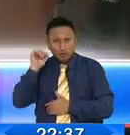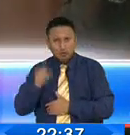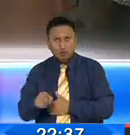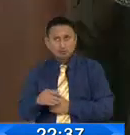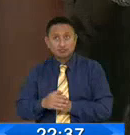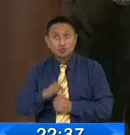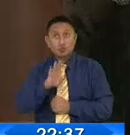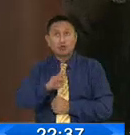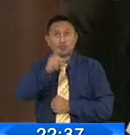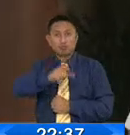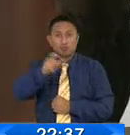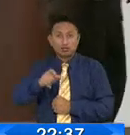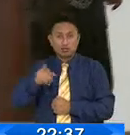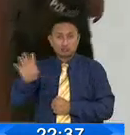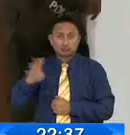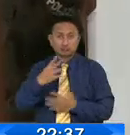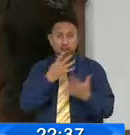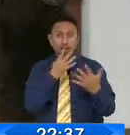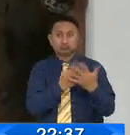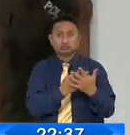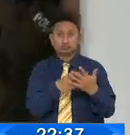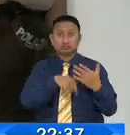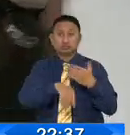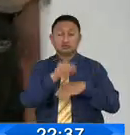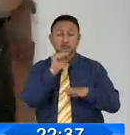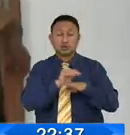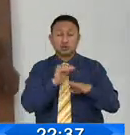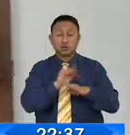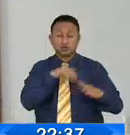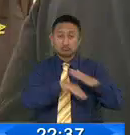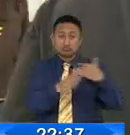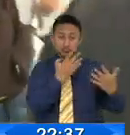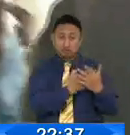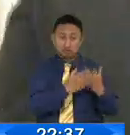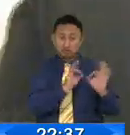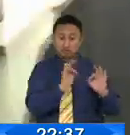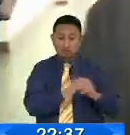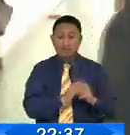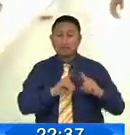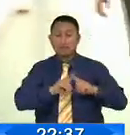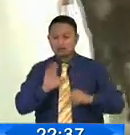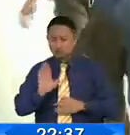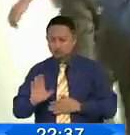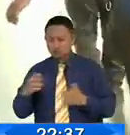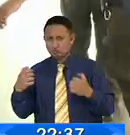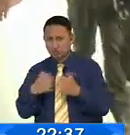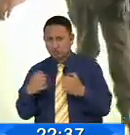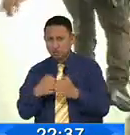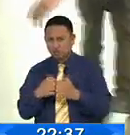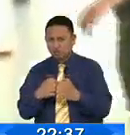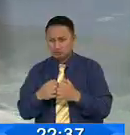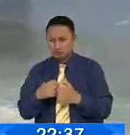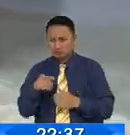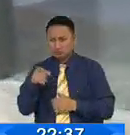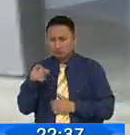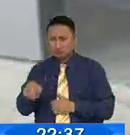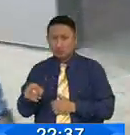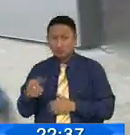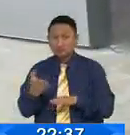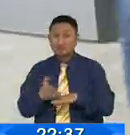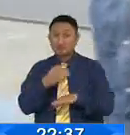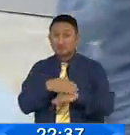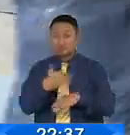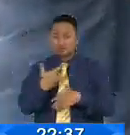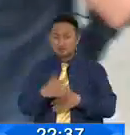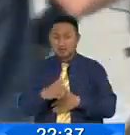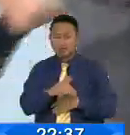cuatro sujetos fueron detenidos. En el país no registran antecedentes, pero por los equipos que cargaban todo apunta a que tenían experiencia